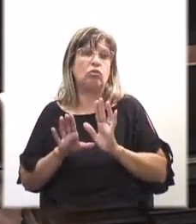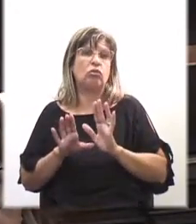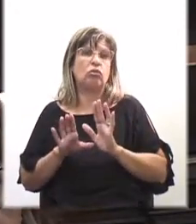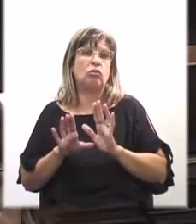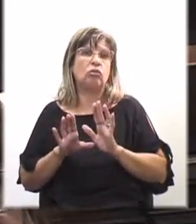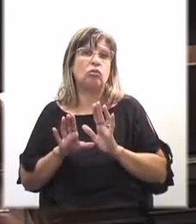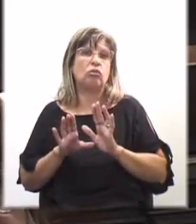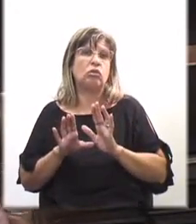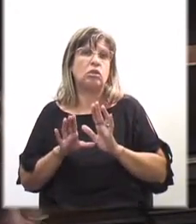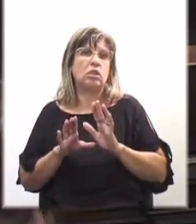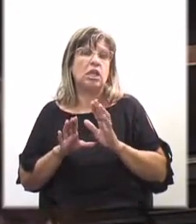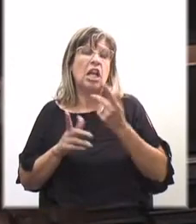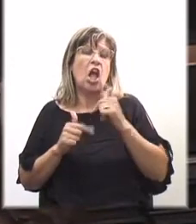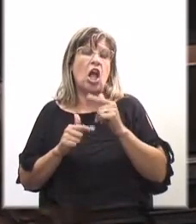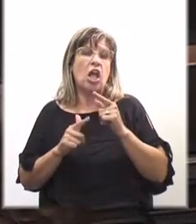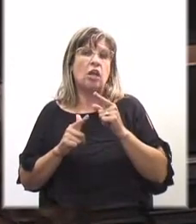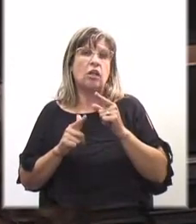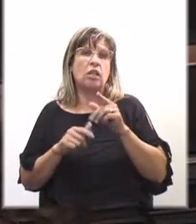léase los gitanos,